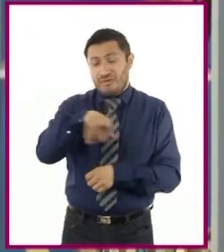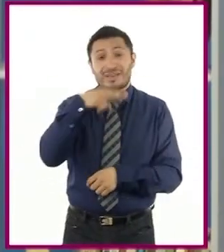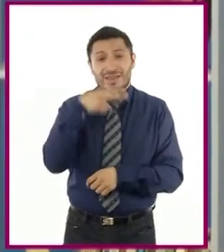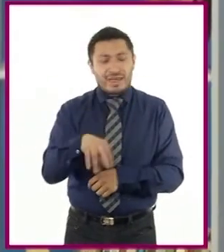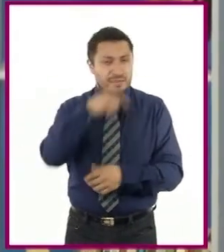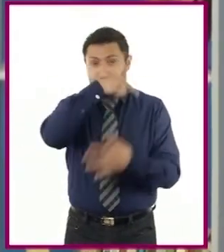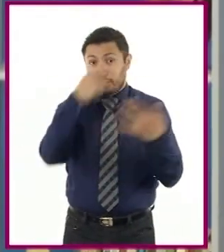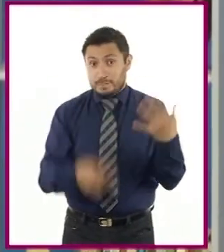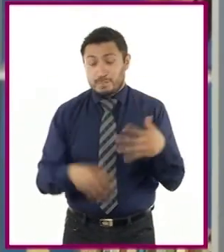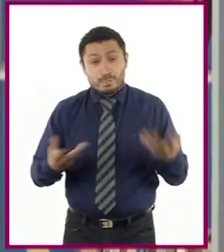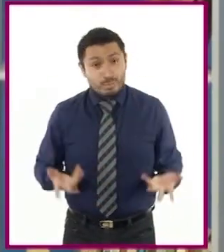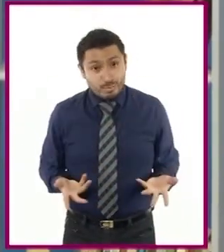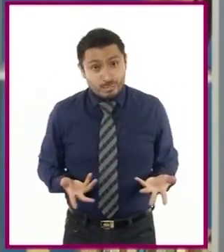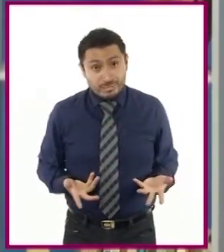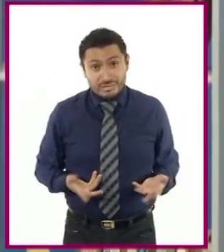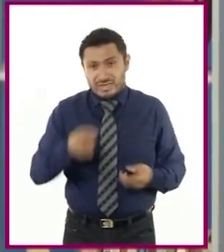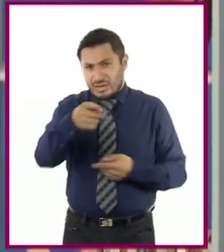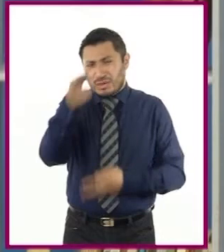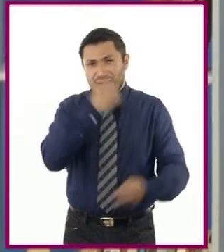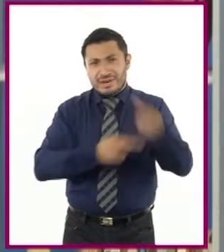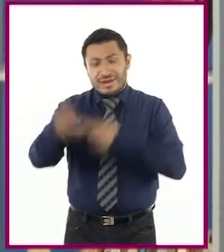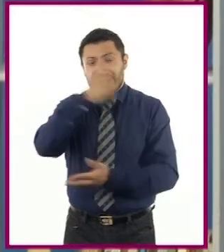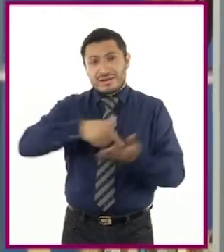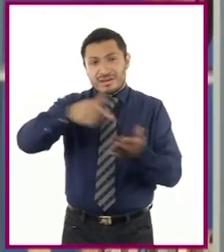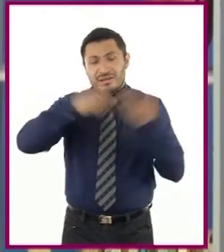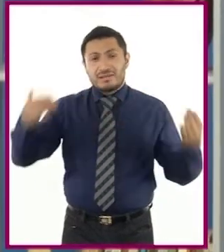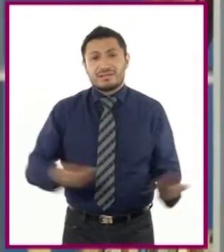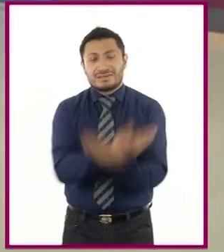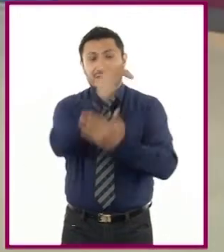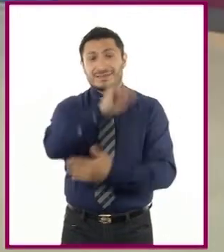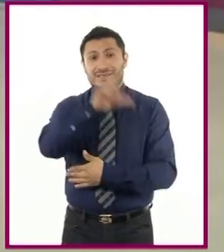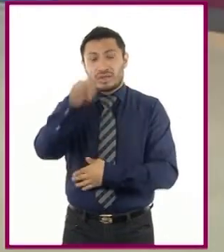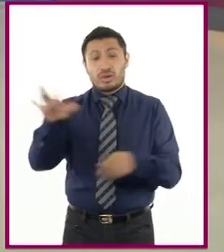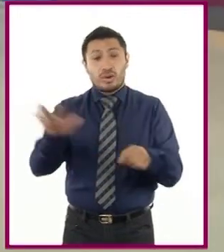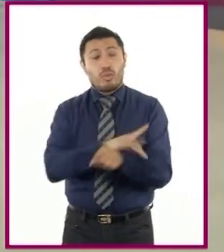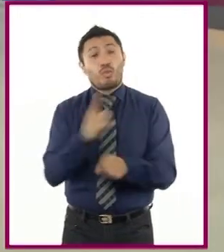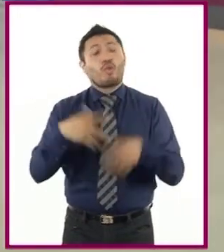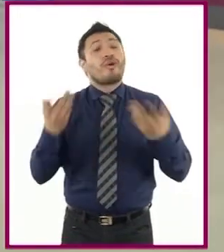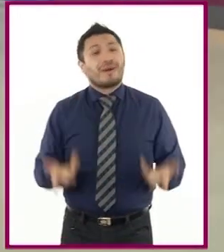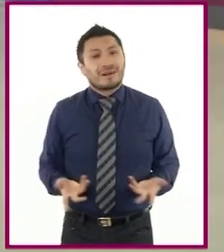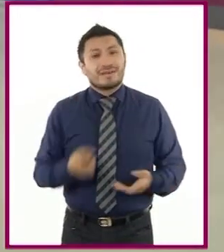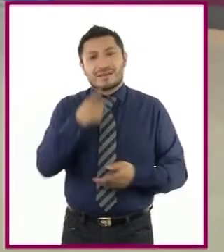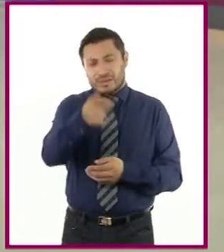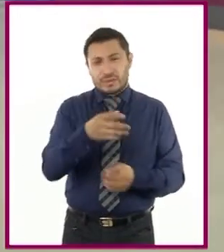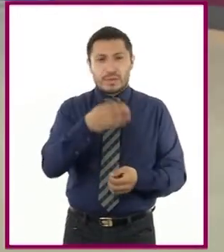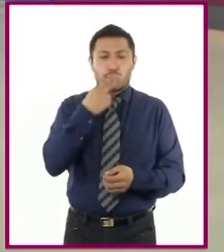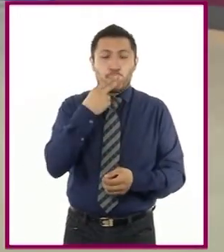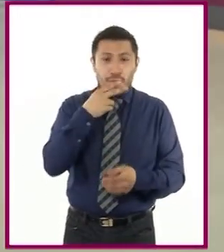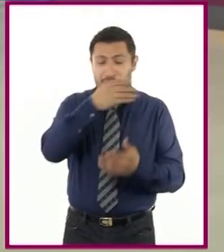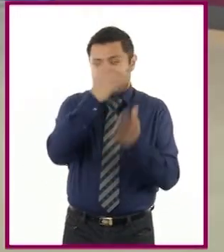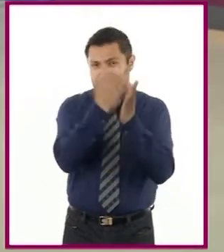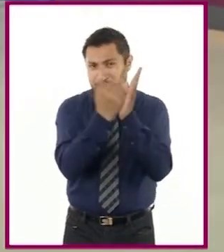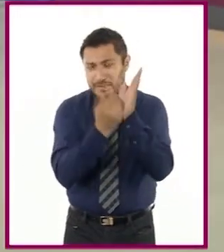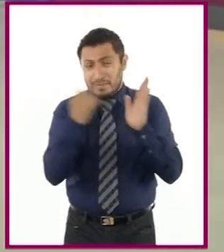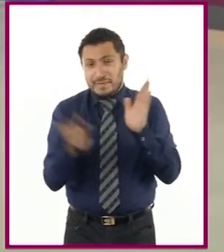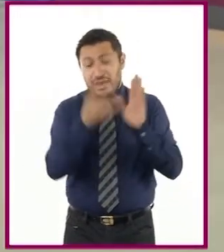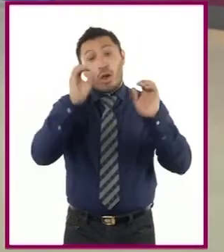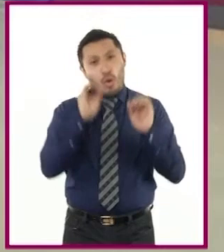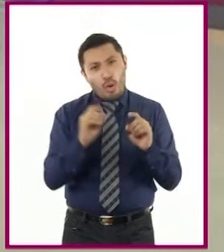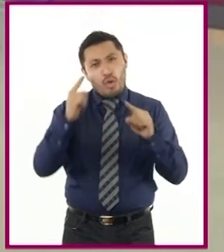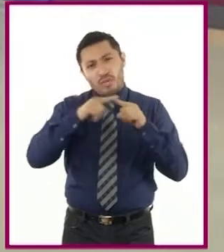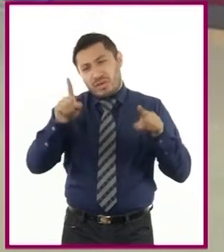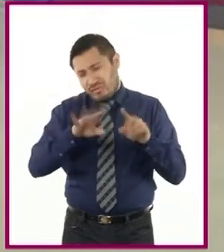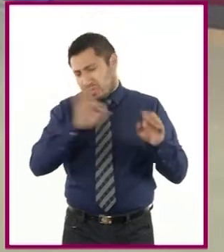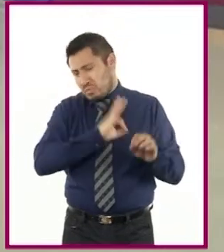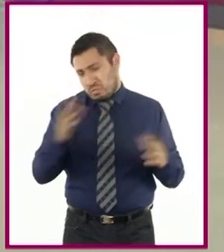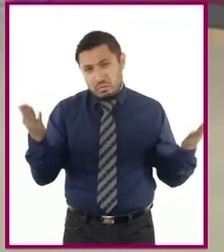etcétera? ¿Regresarías a tu lugar de origen y por qué? Pueden utilizar estas preguntas o realizar otras, según